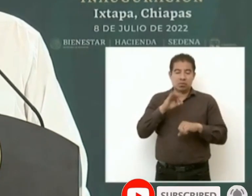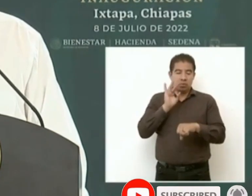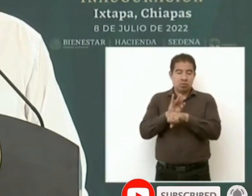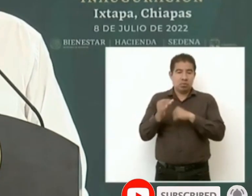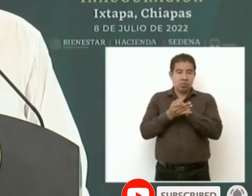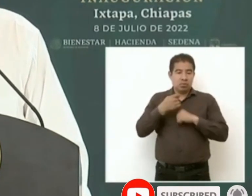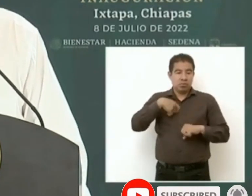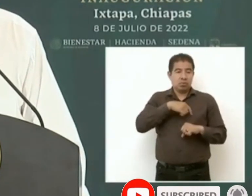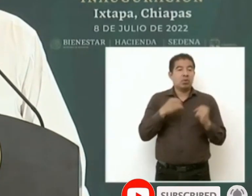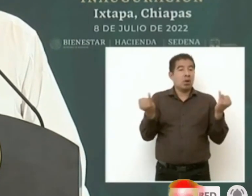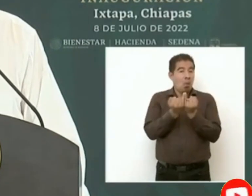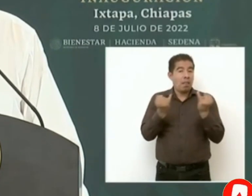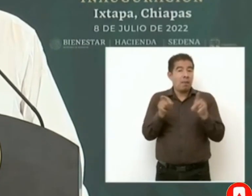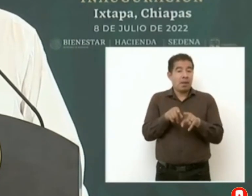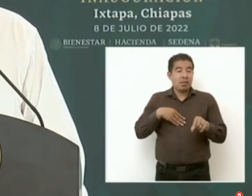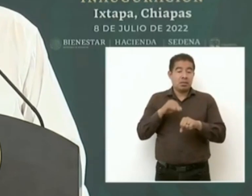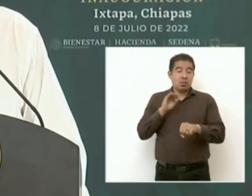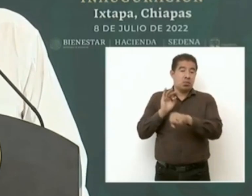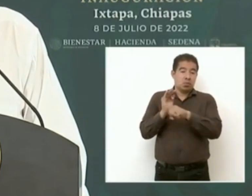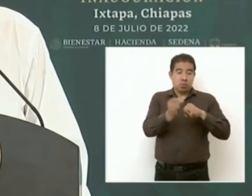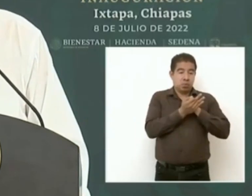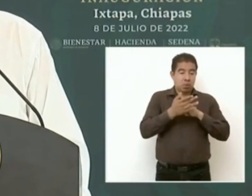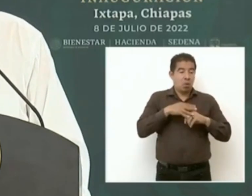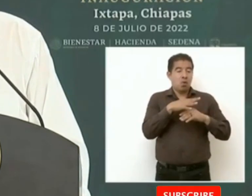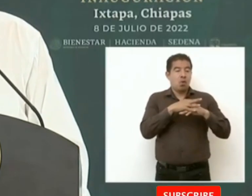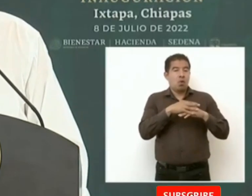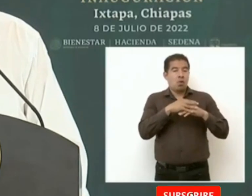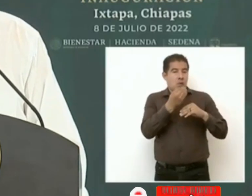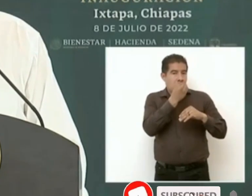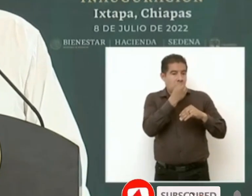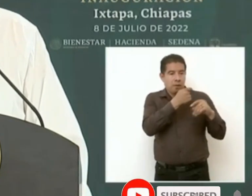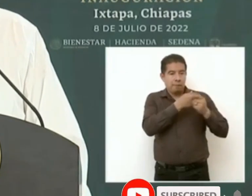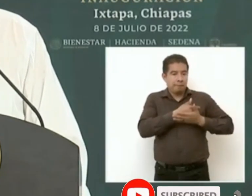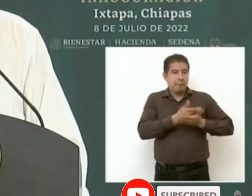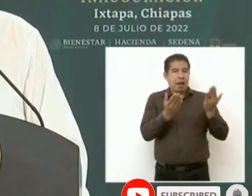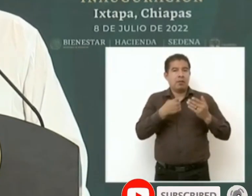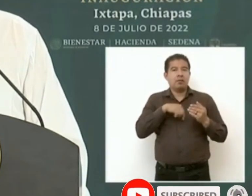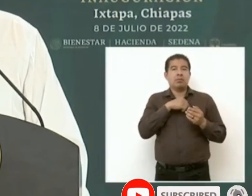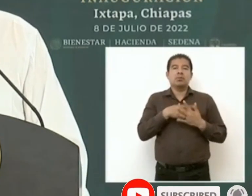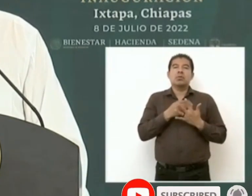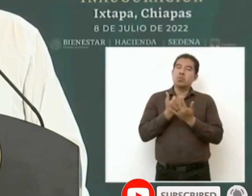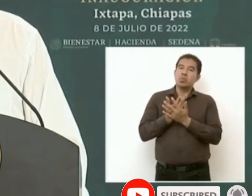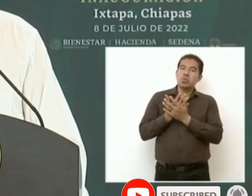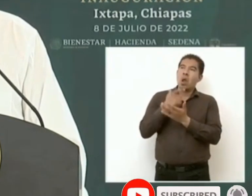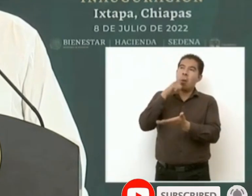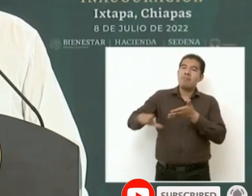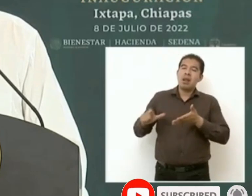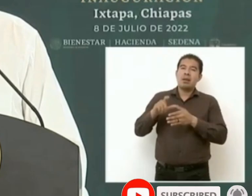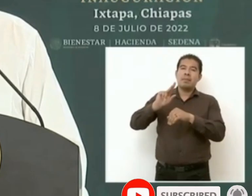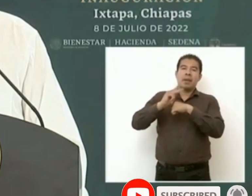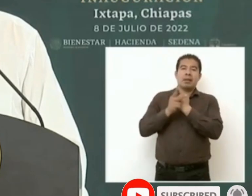ser autosuficientes en la producción de alimentos, no depender del